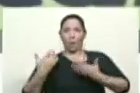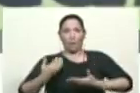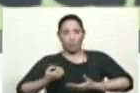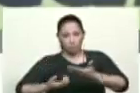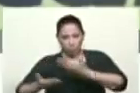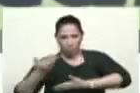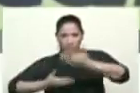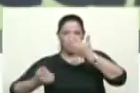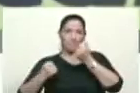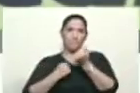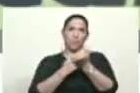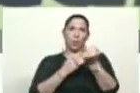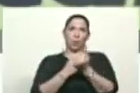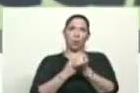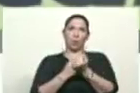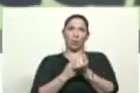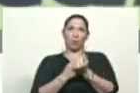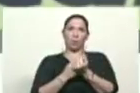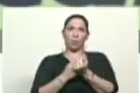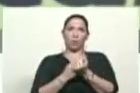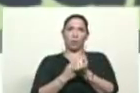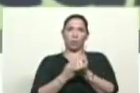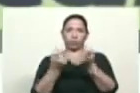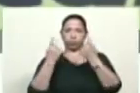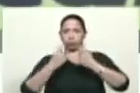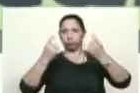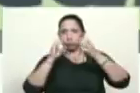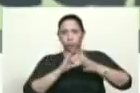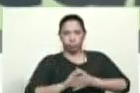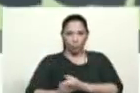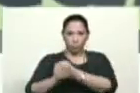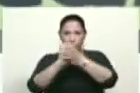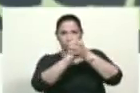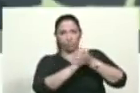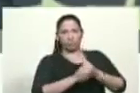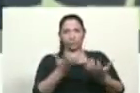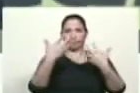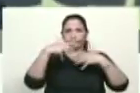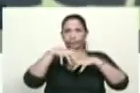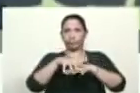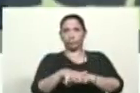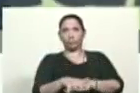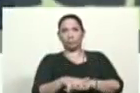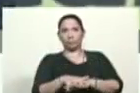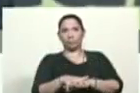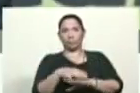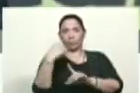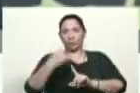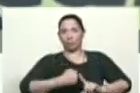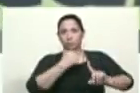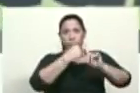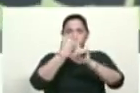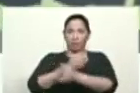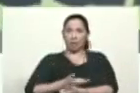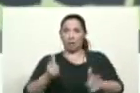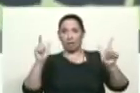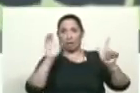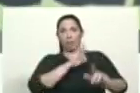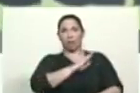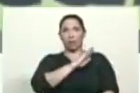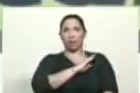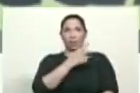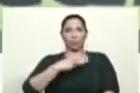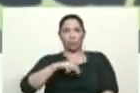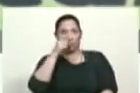apoyo, ese convencimiento de unidad, de integración, de lucha por la libertad y la soberanía de